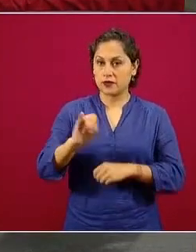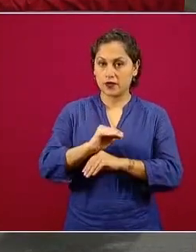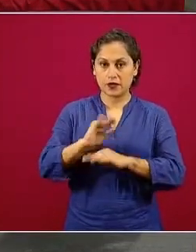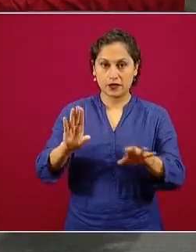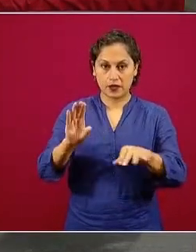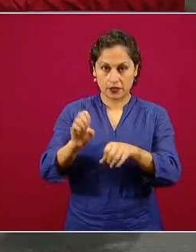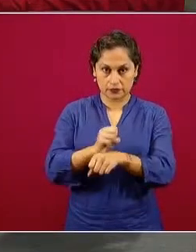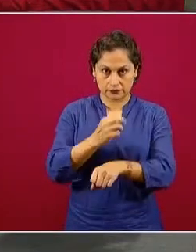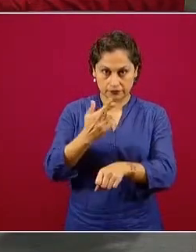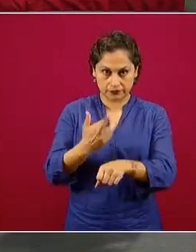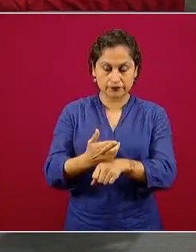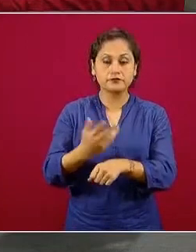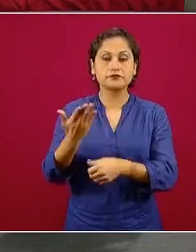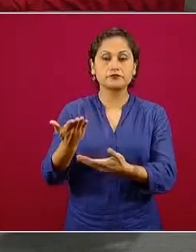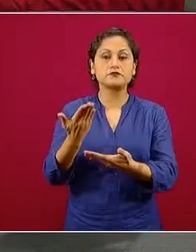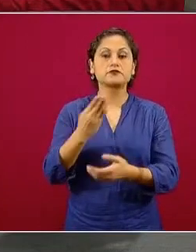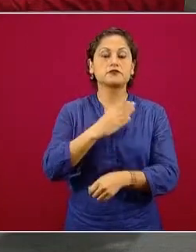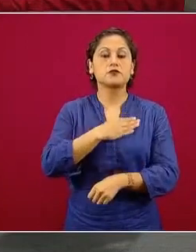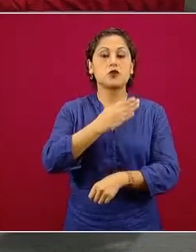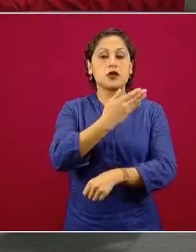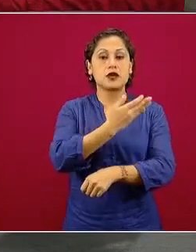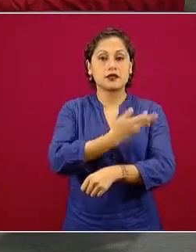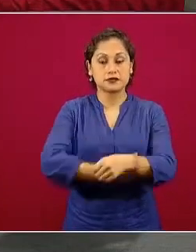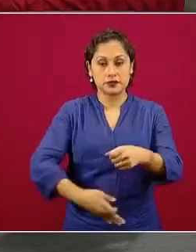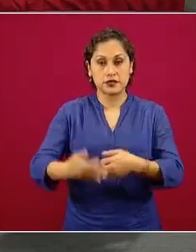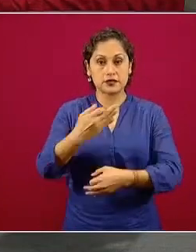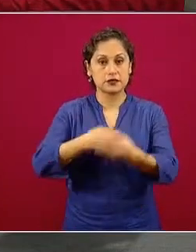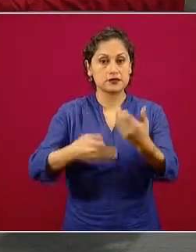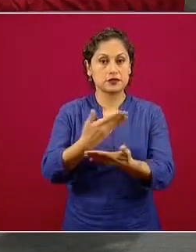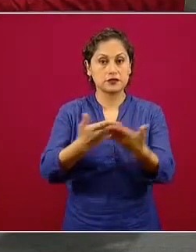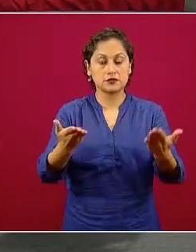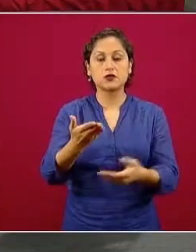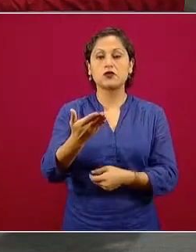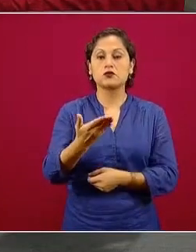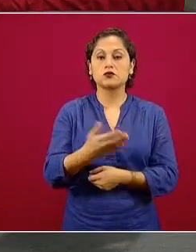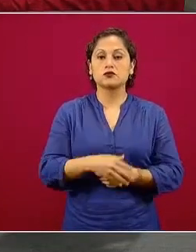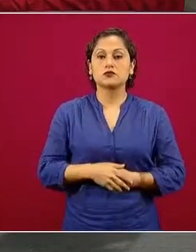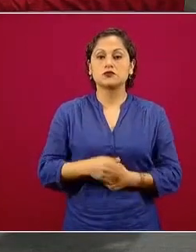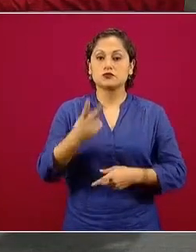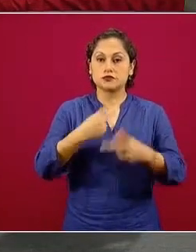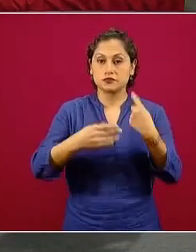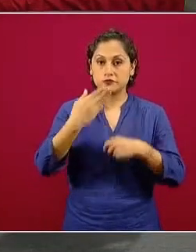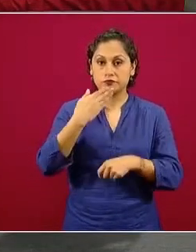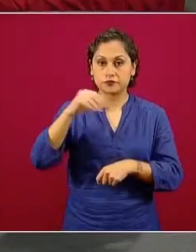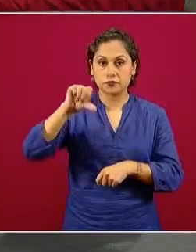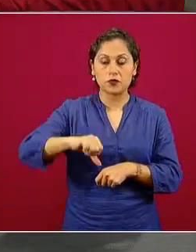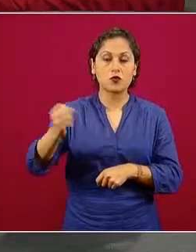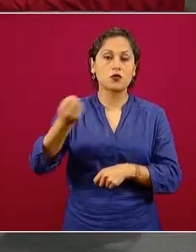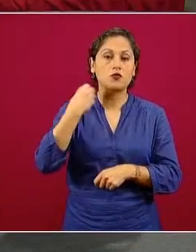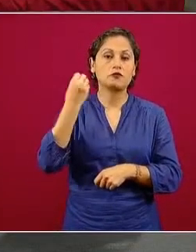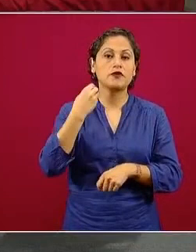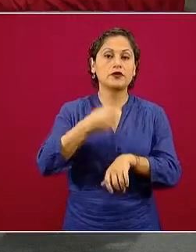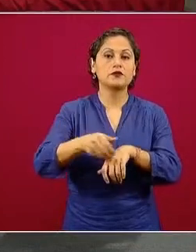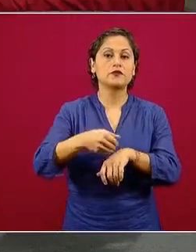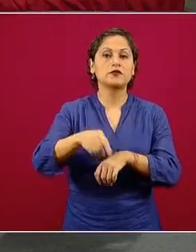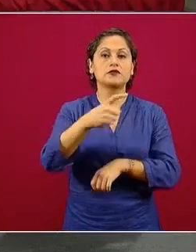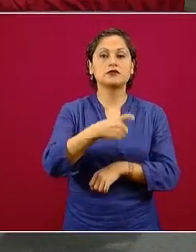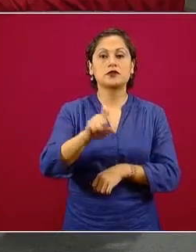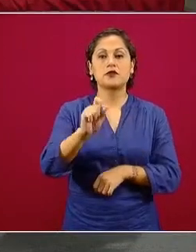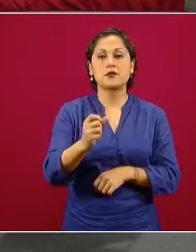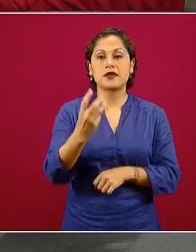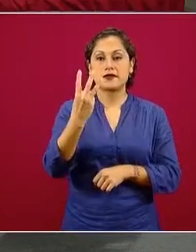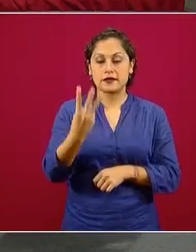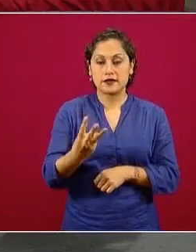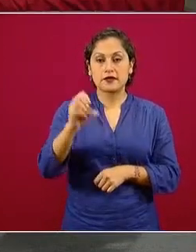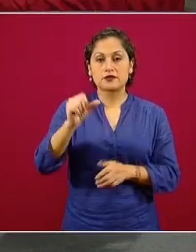muy buenas tardes con todas y con todos los bienvenidos a la conferencia vespertina 123 en este día número 30 de